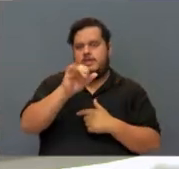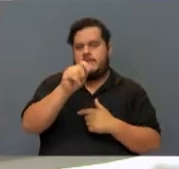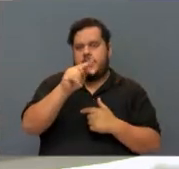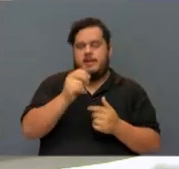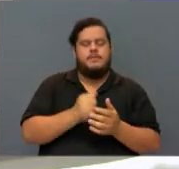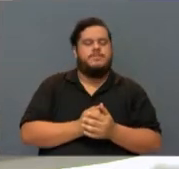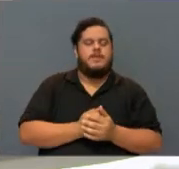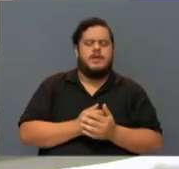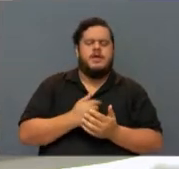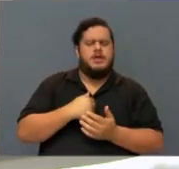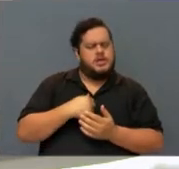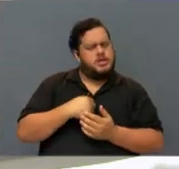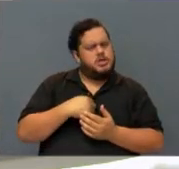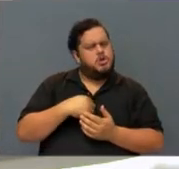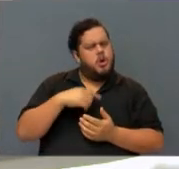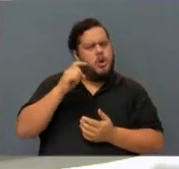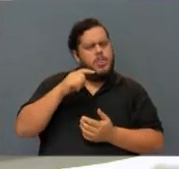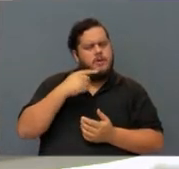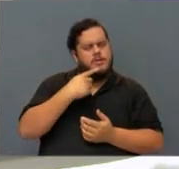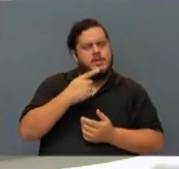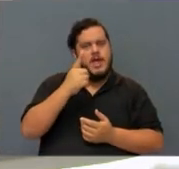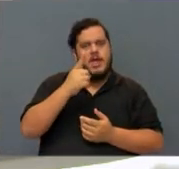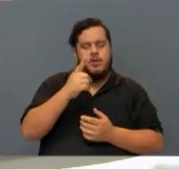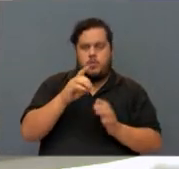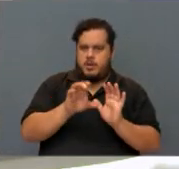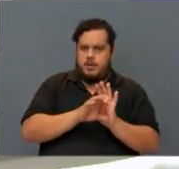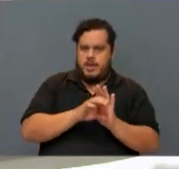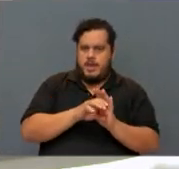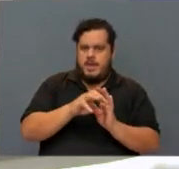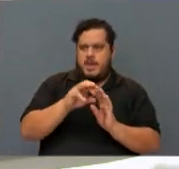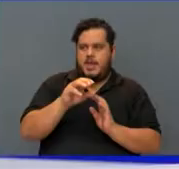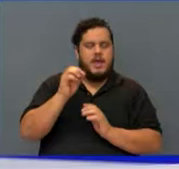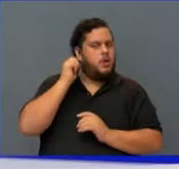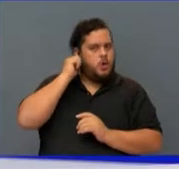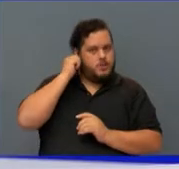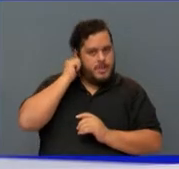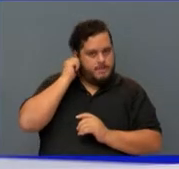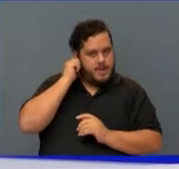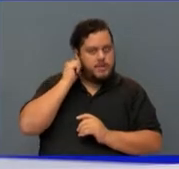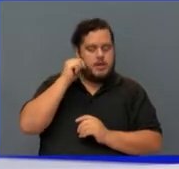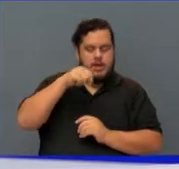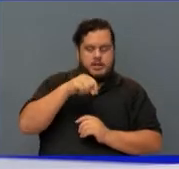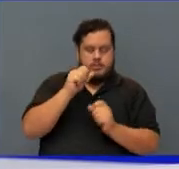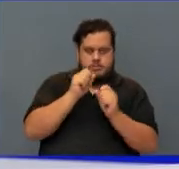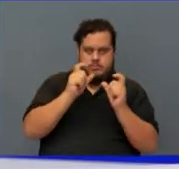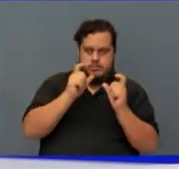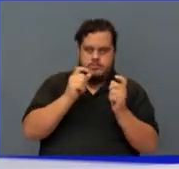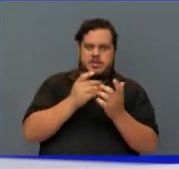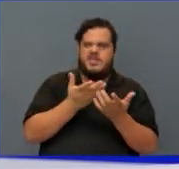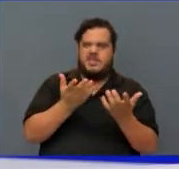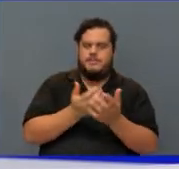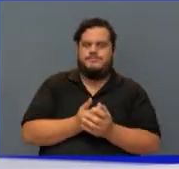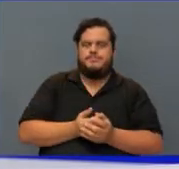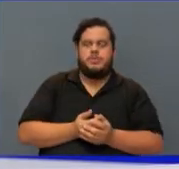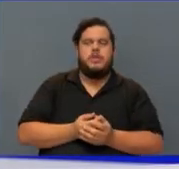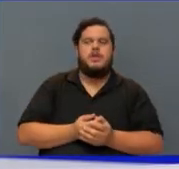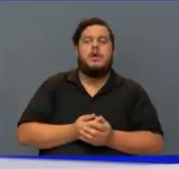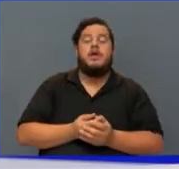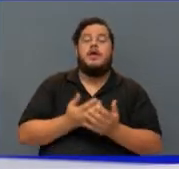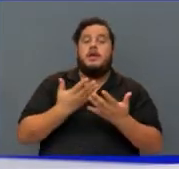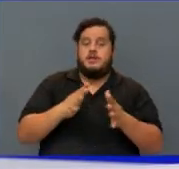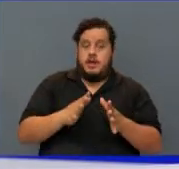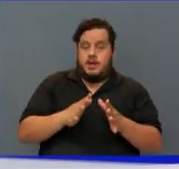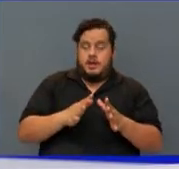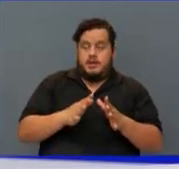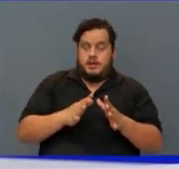y tengo que decir que una imagen en lo de maradona que hoy me impacta pero tremendamente que ya las empezamos a